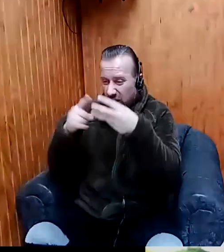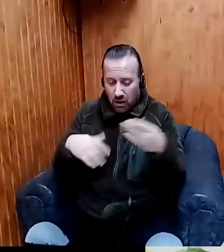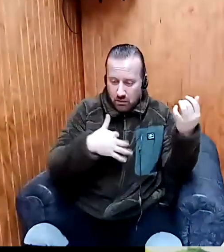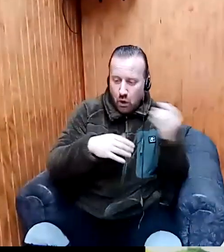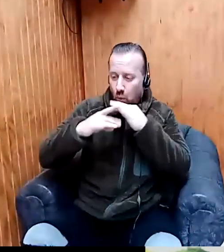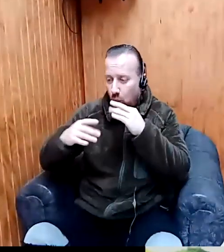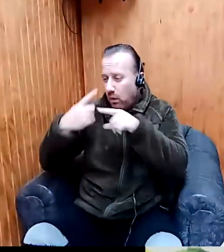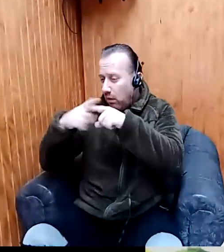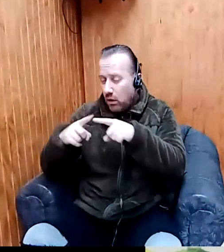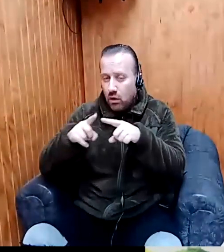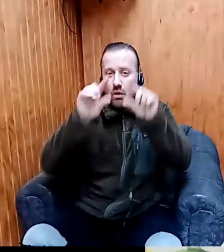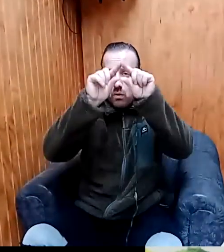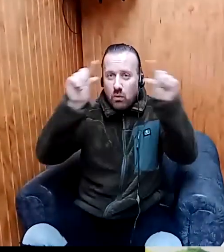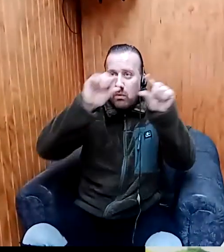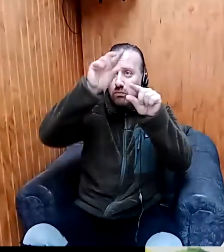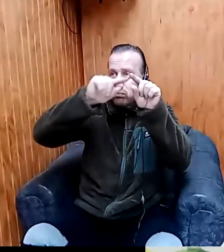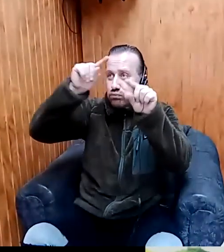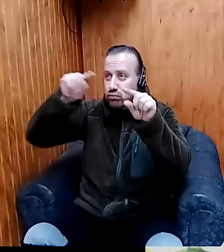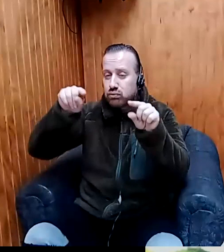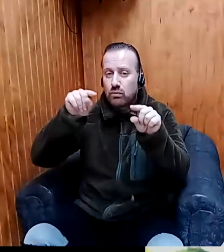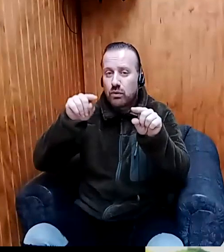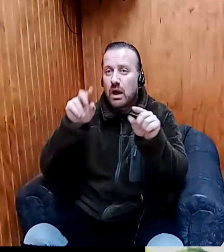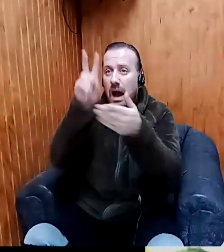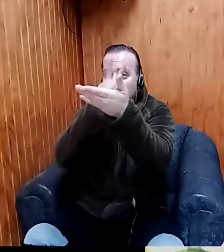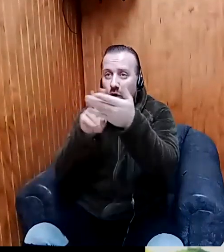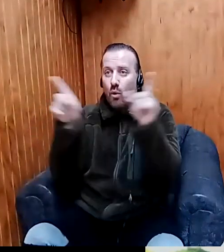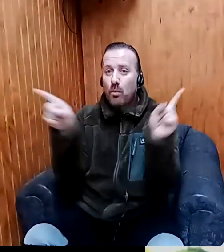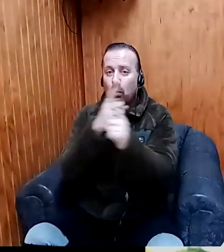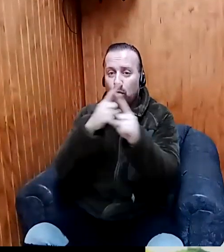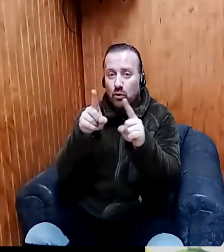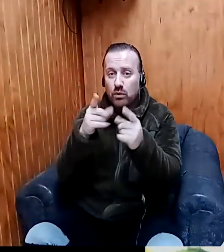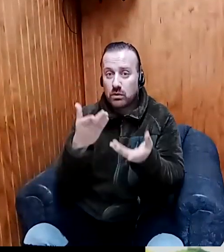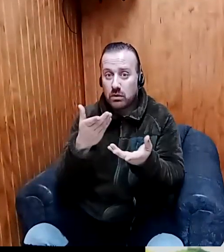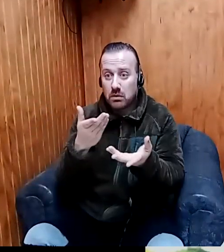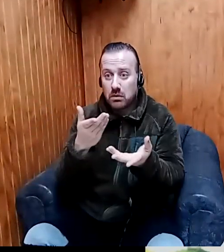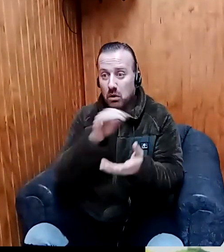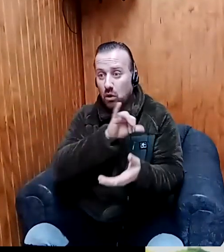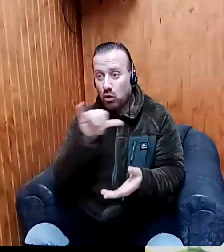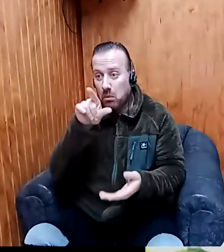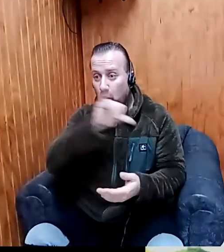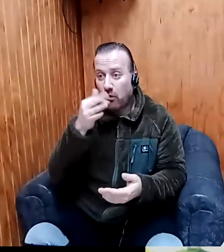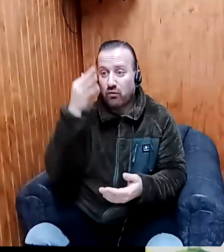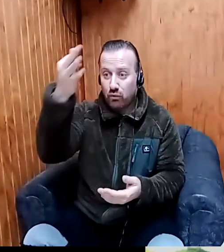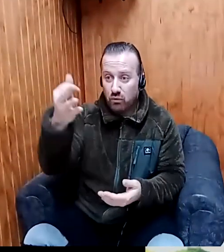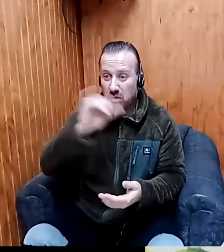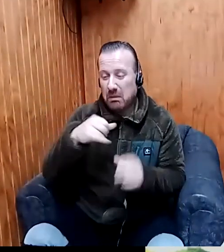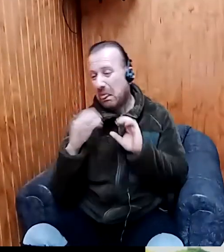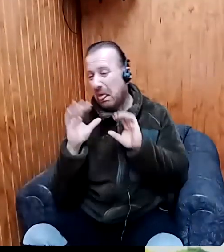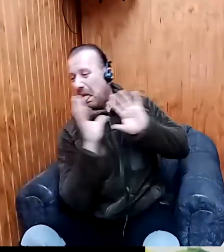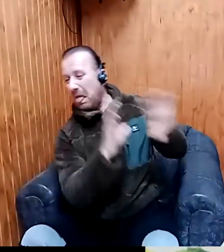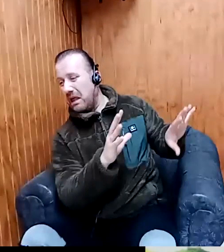de notas, en los tipos de partituras y a descodificar partituras, lo más probable es que los alumnos acaben odiando la